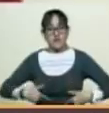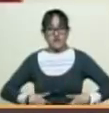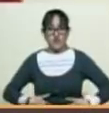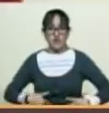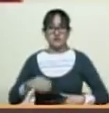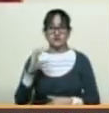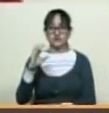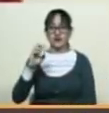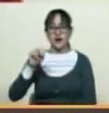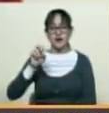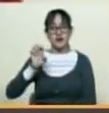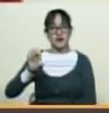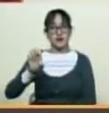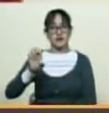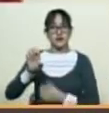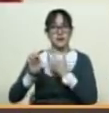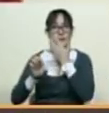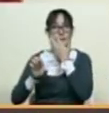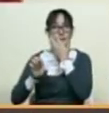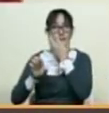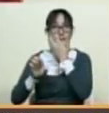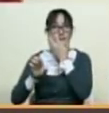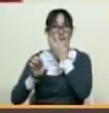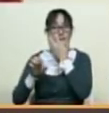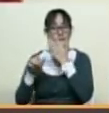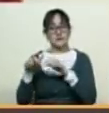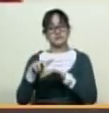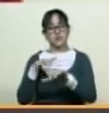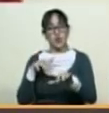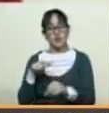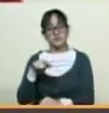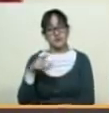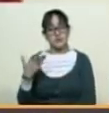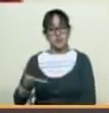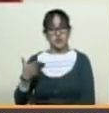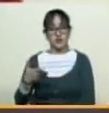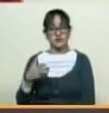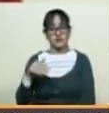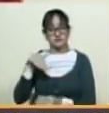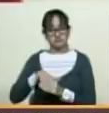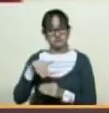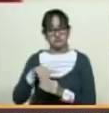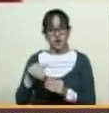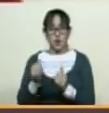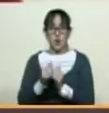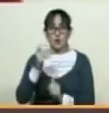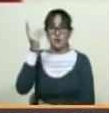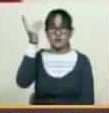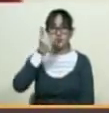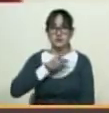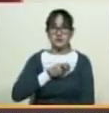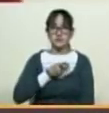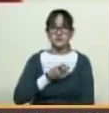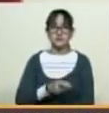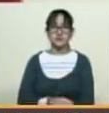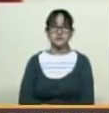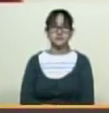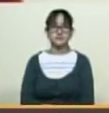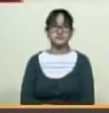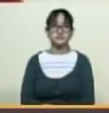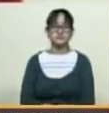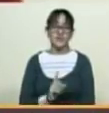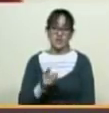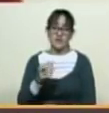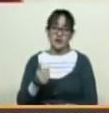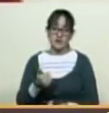Consejo Nacional Electoral con una población importante de electoras y electores que